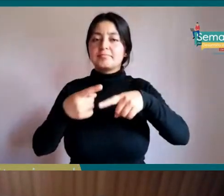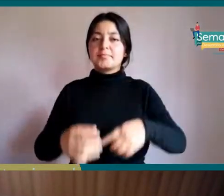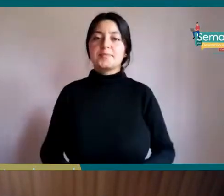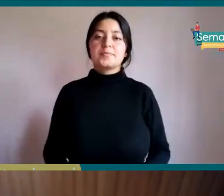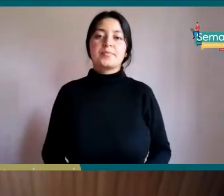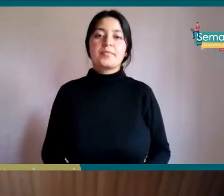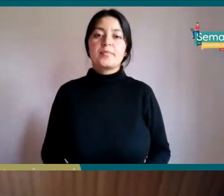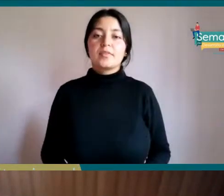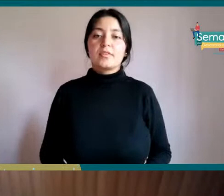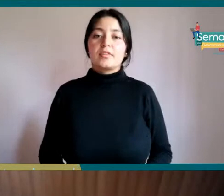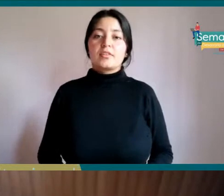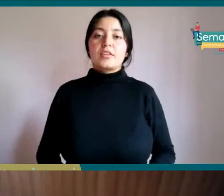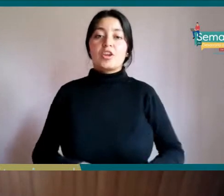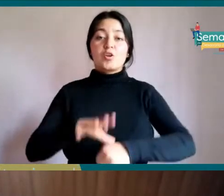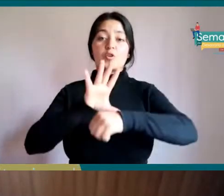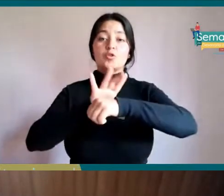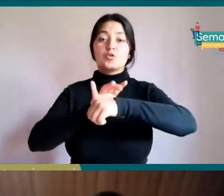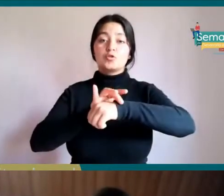youtuber profesional.